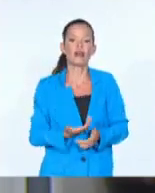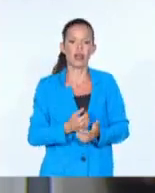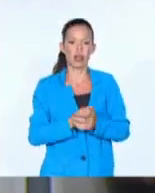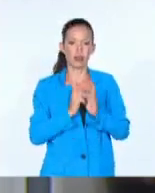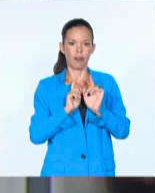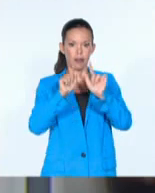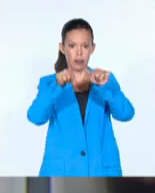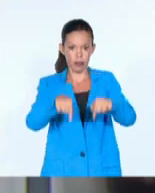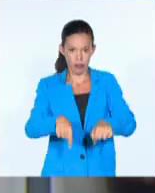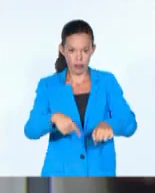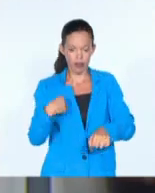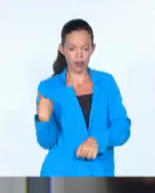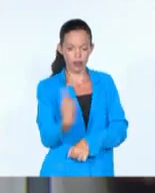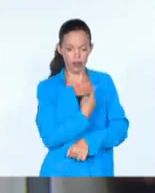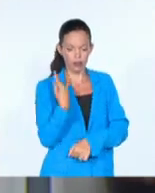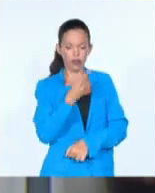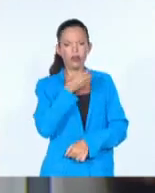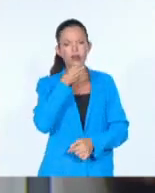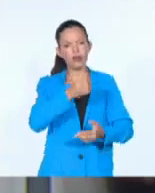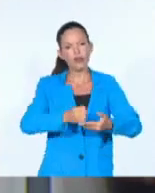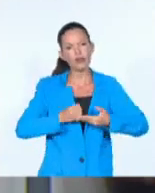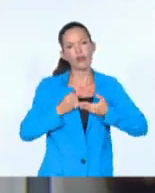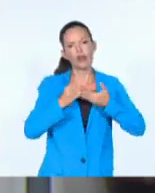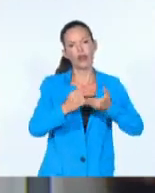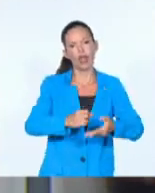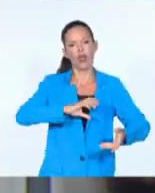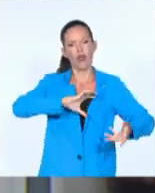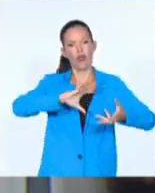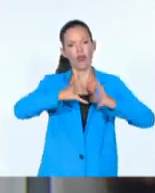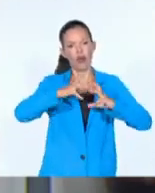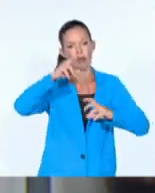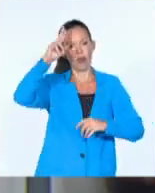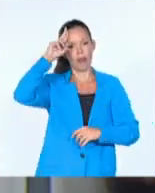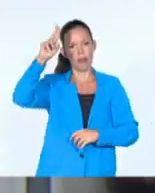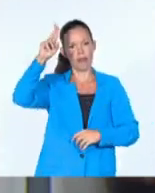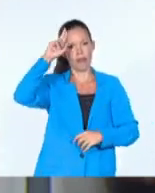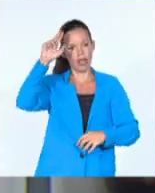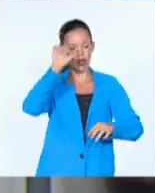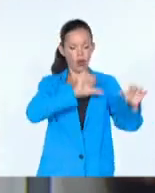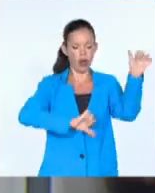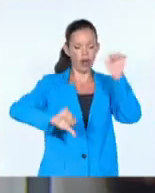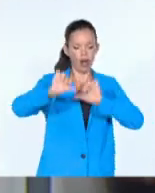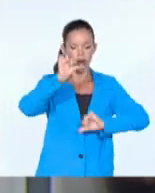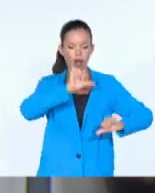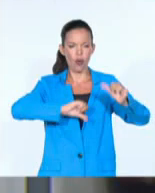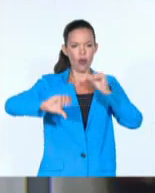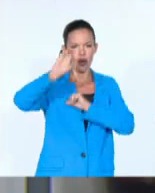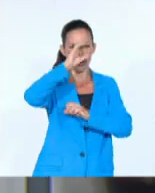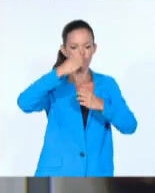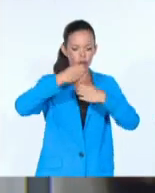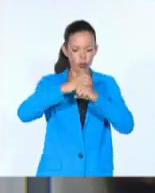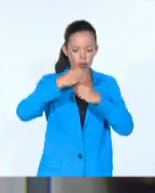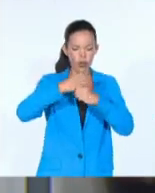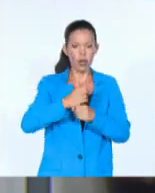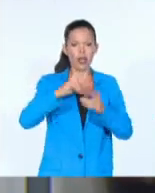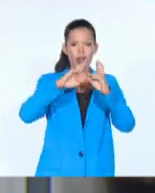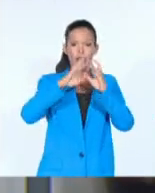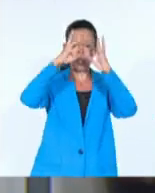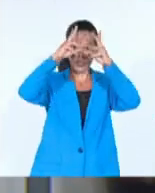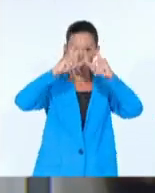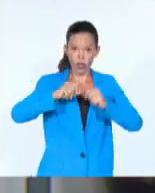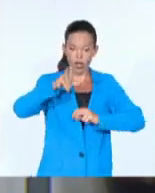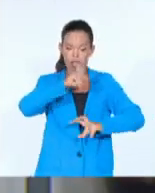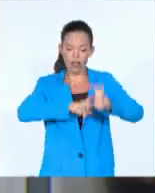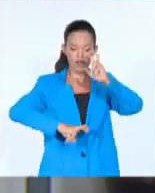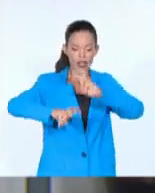nuestros protocolos epidemiológicos clínicos y de laboratorio los resultados de nuestras investigaciones en el desarrollo de medicamentos